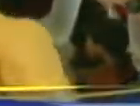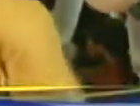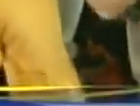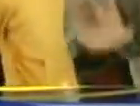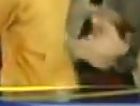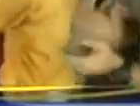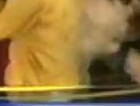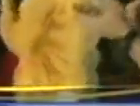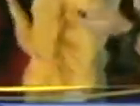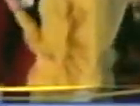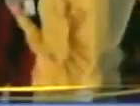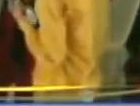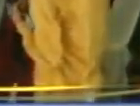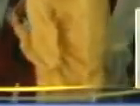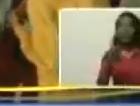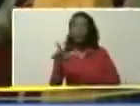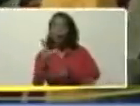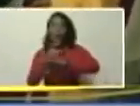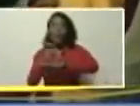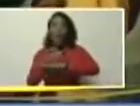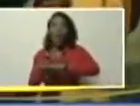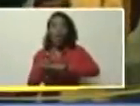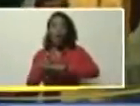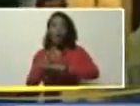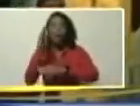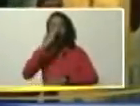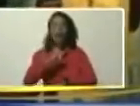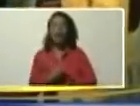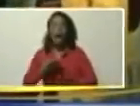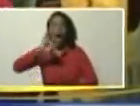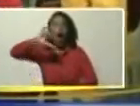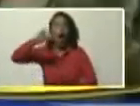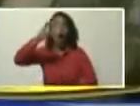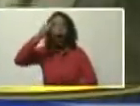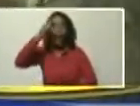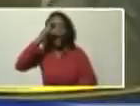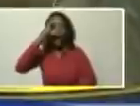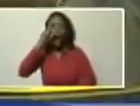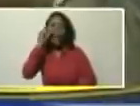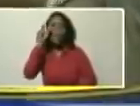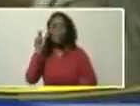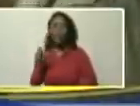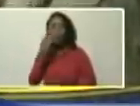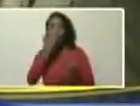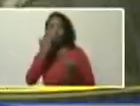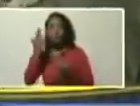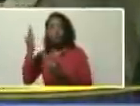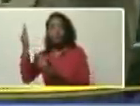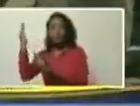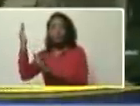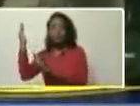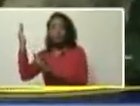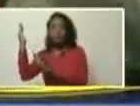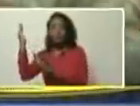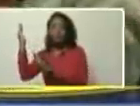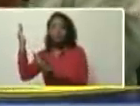Barinas, próximo gobernador de Barinas, Jorge Arriaza Montserrat. Adelante, compañero.